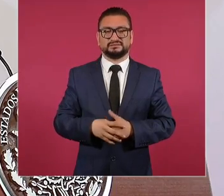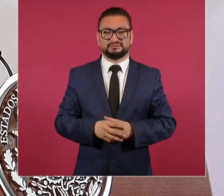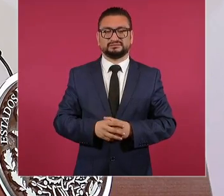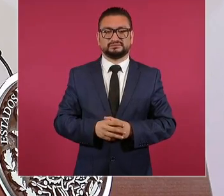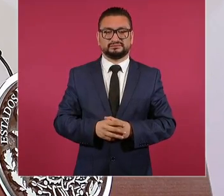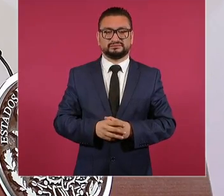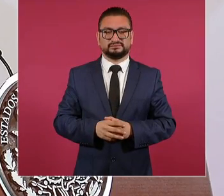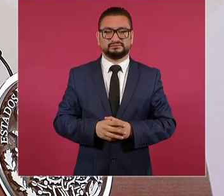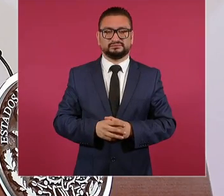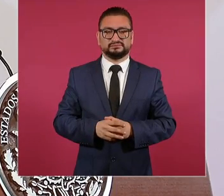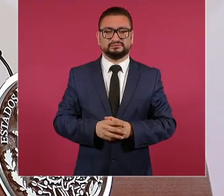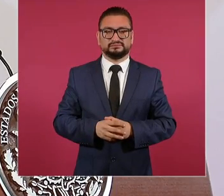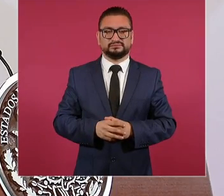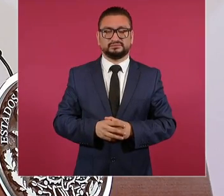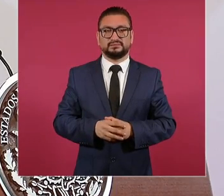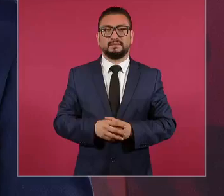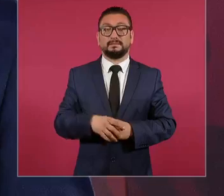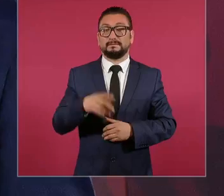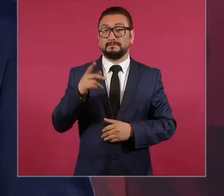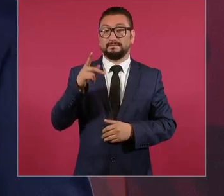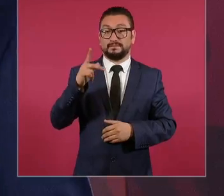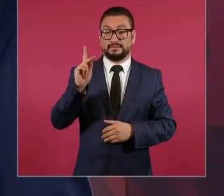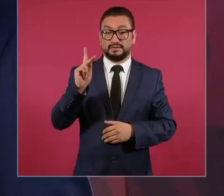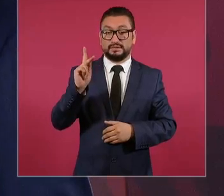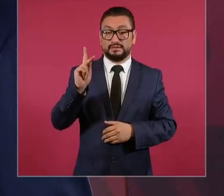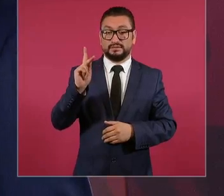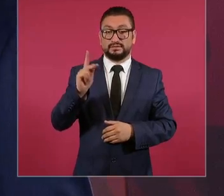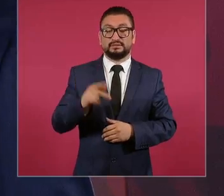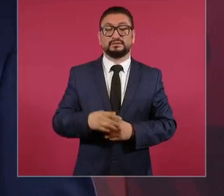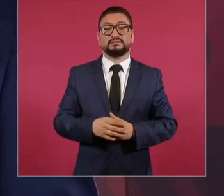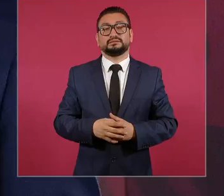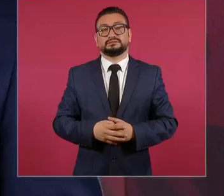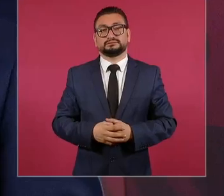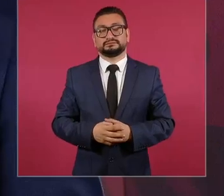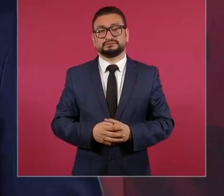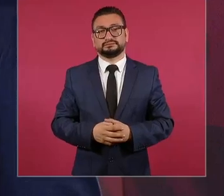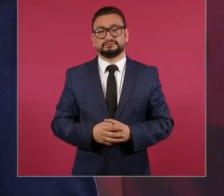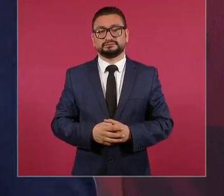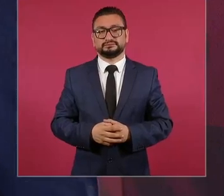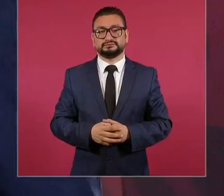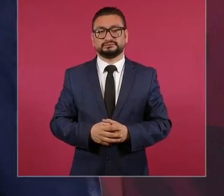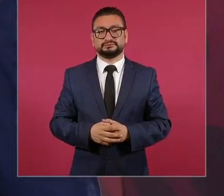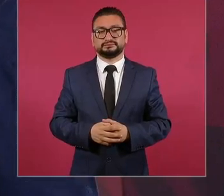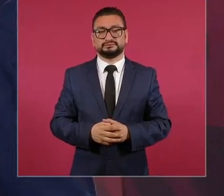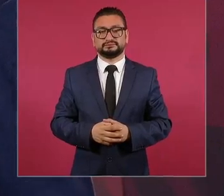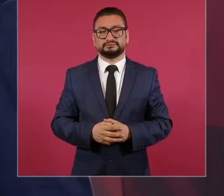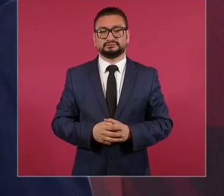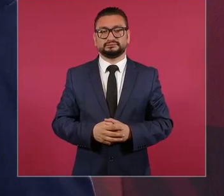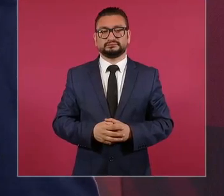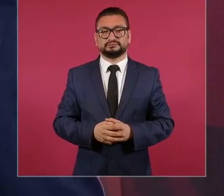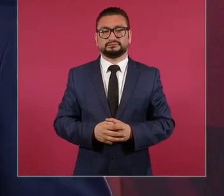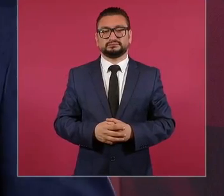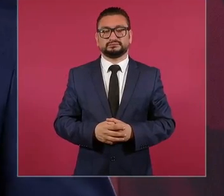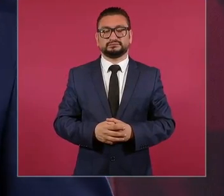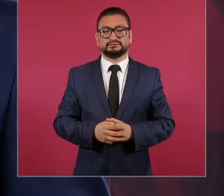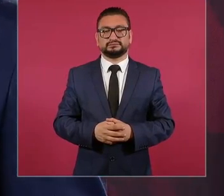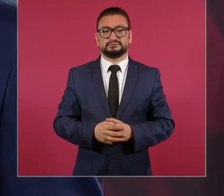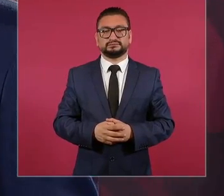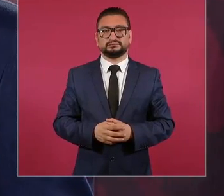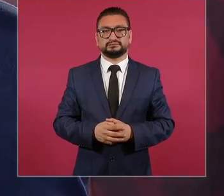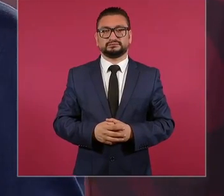pero pues hasta el mismo